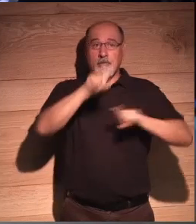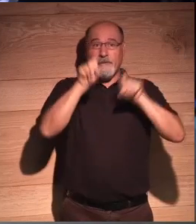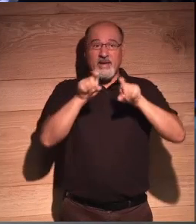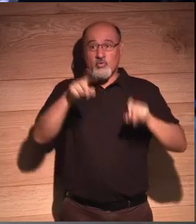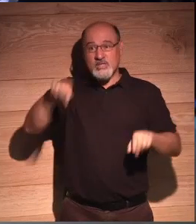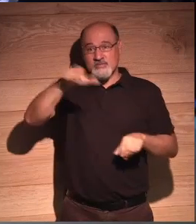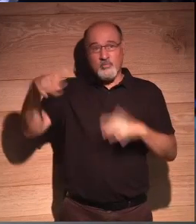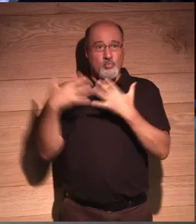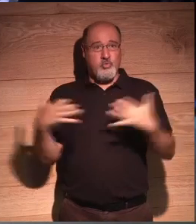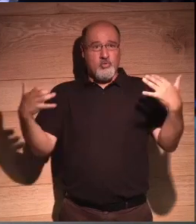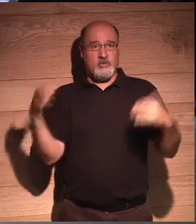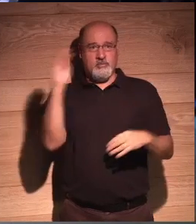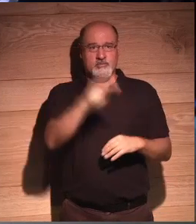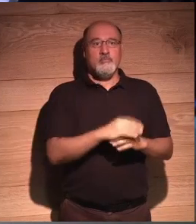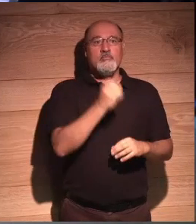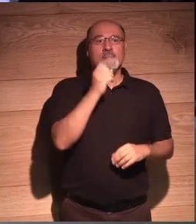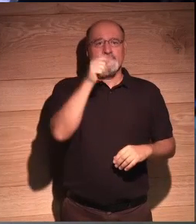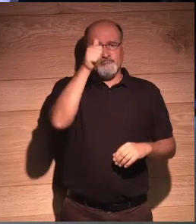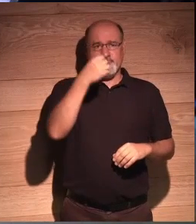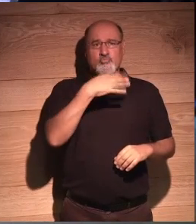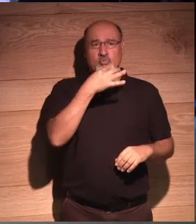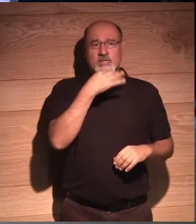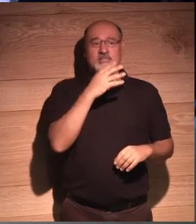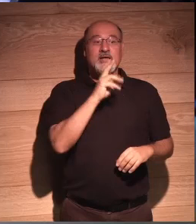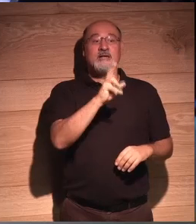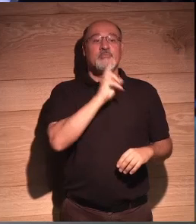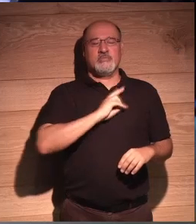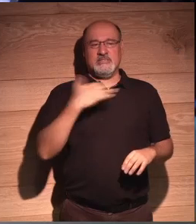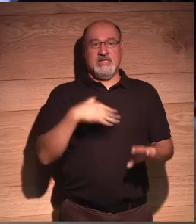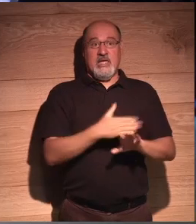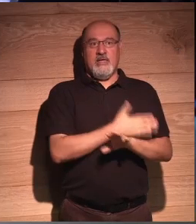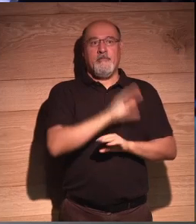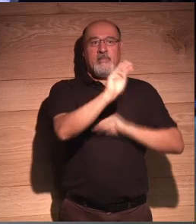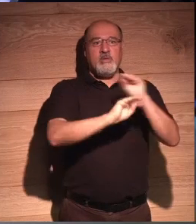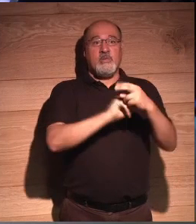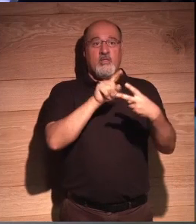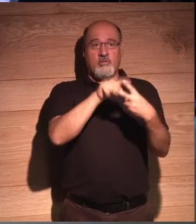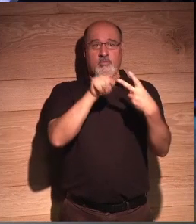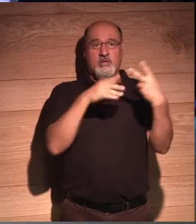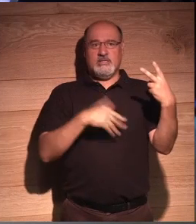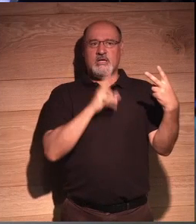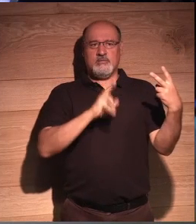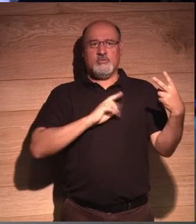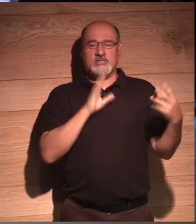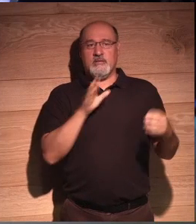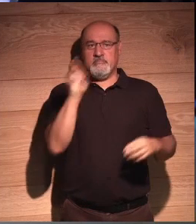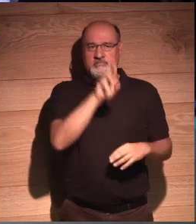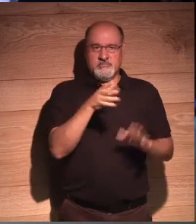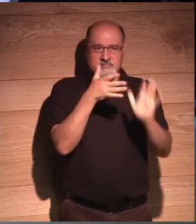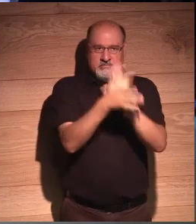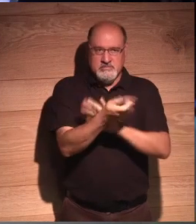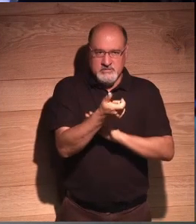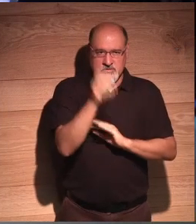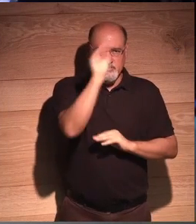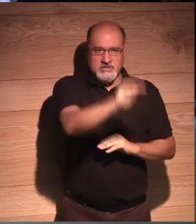creo que por allí había ya una. Bueno, buenas tardes. En principio me habéis respondido las dos que iba a hacer, pero bueno, las hago un poquito. Sería